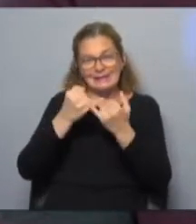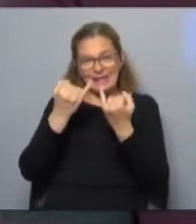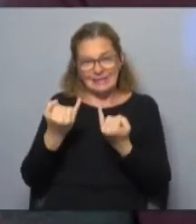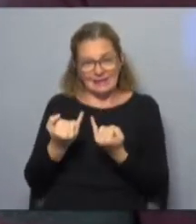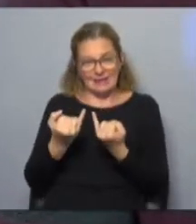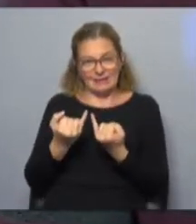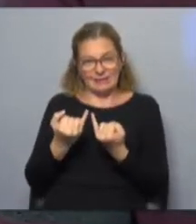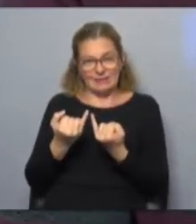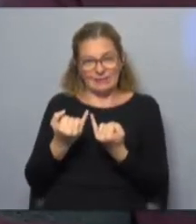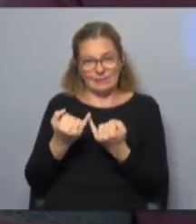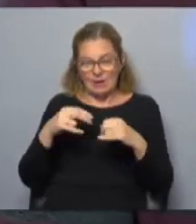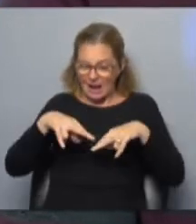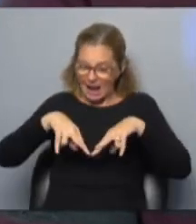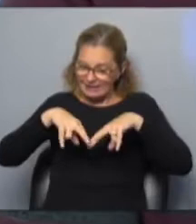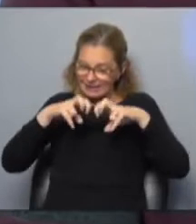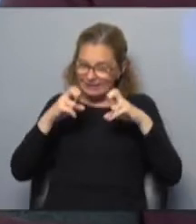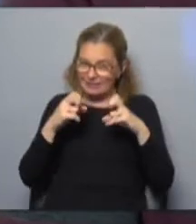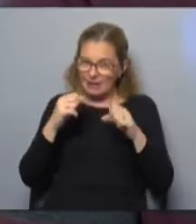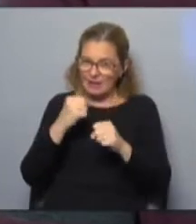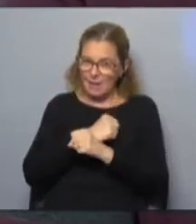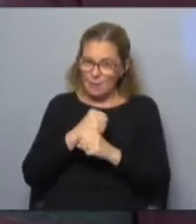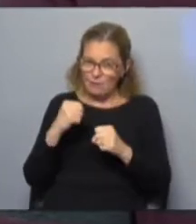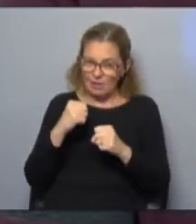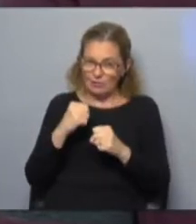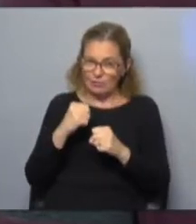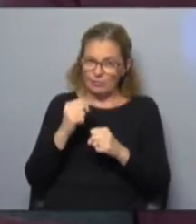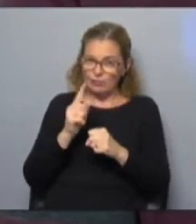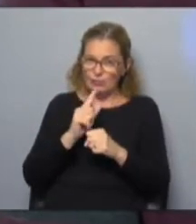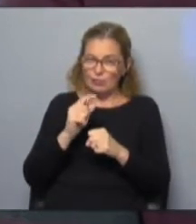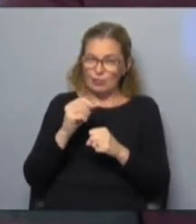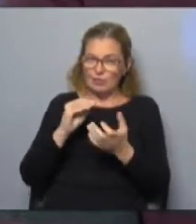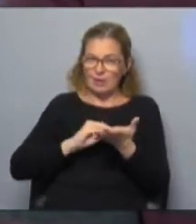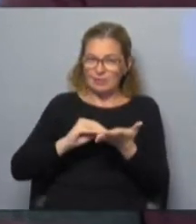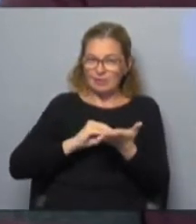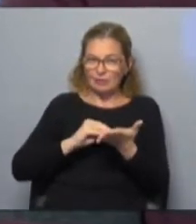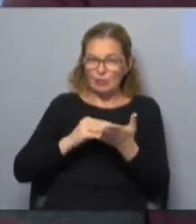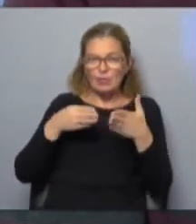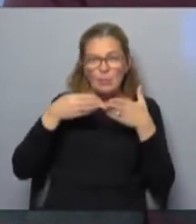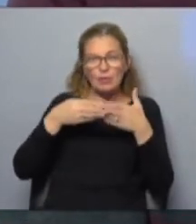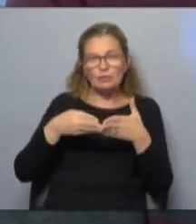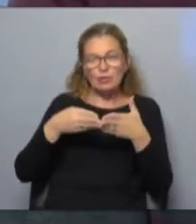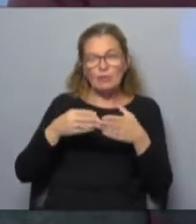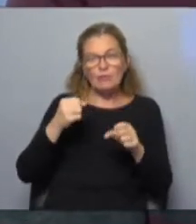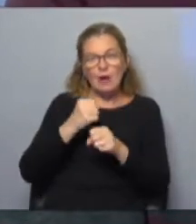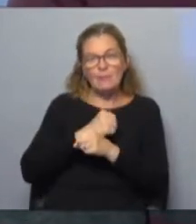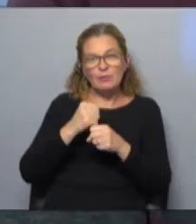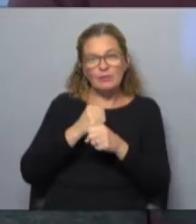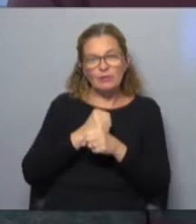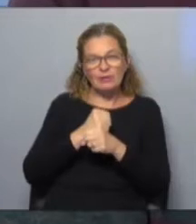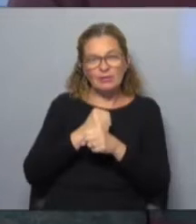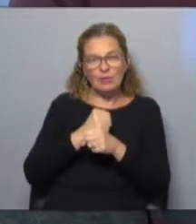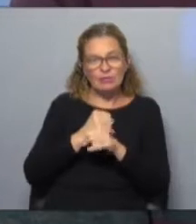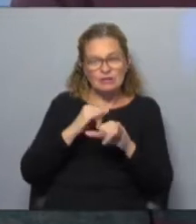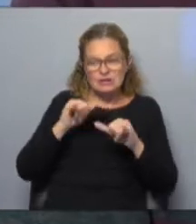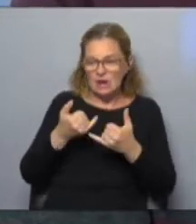para analizarlo y aprobarlo no lo hizo la administración nacional de puertos fue aprobado en forma tácita